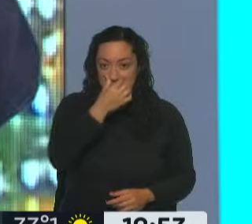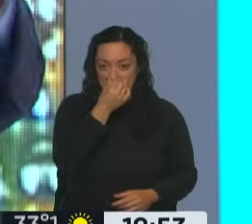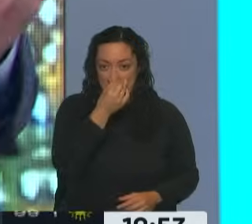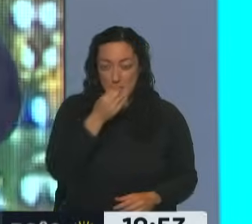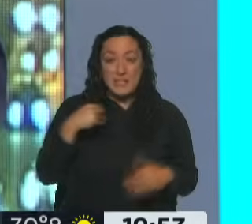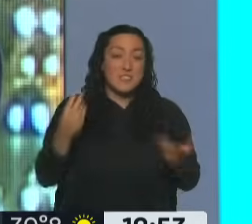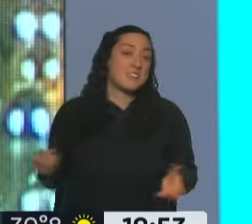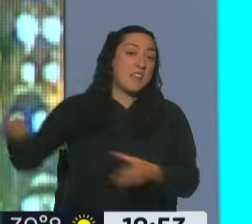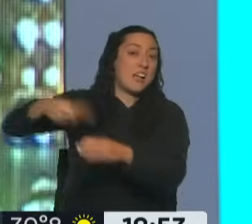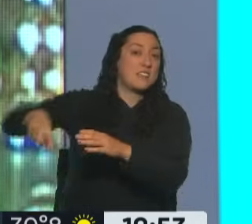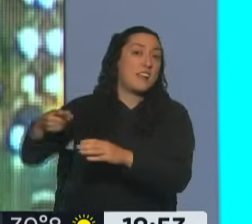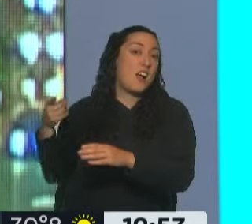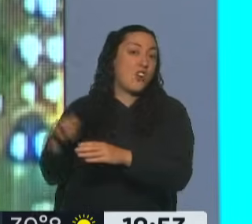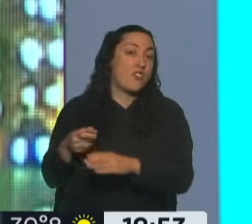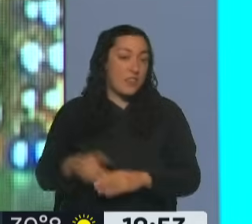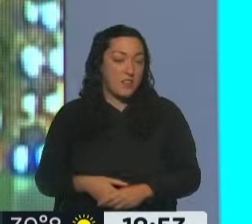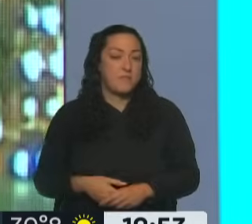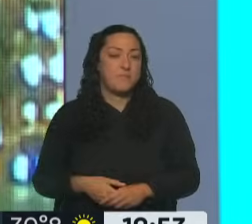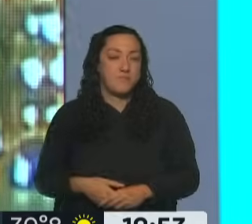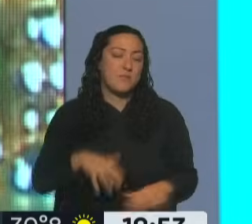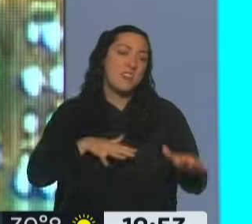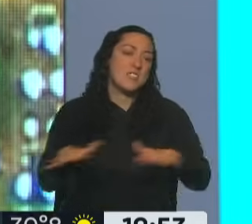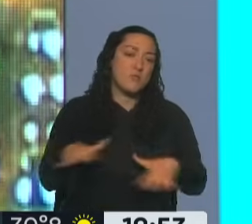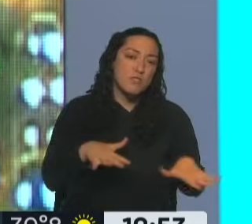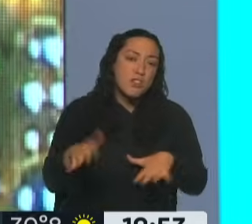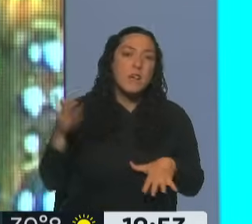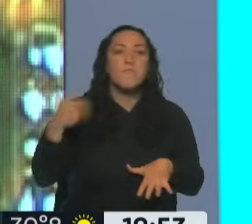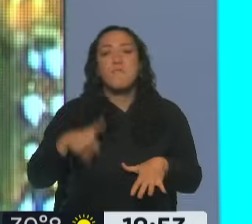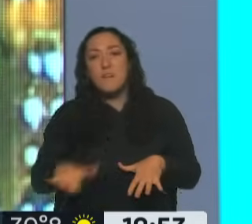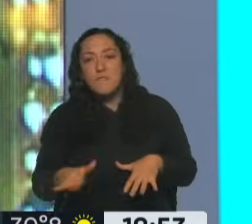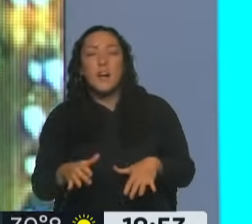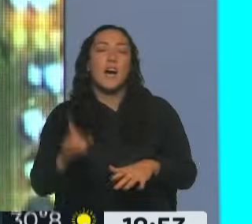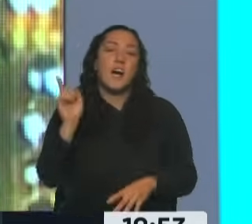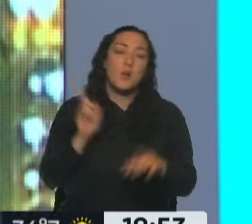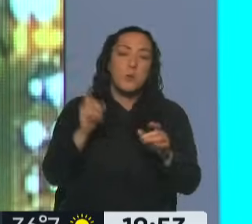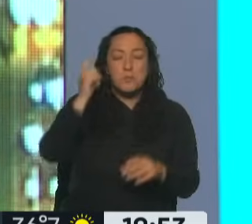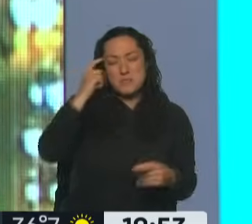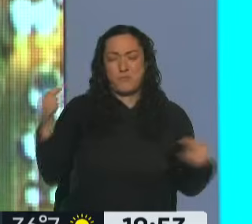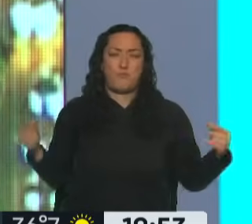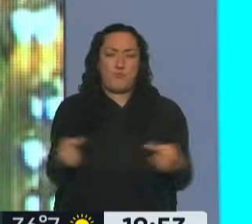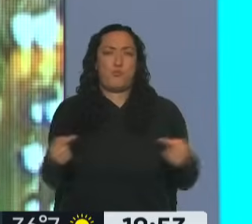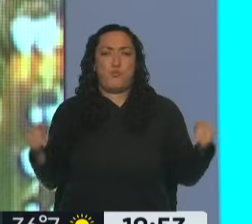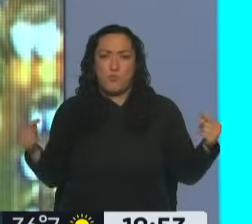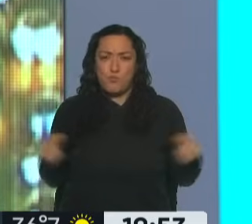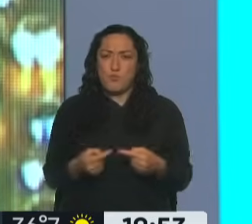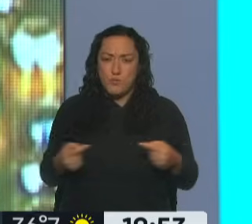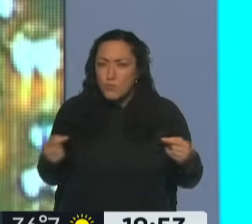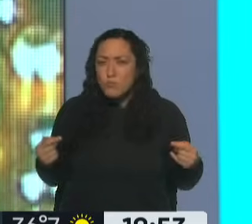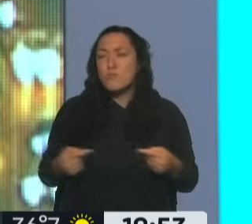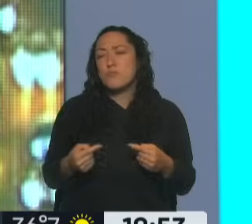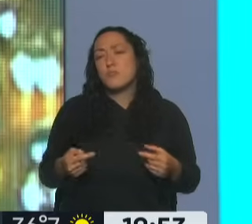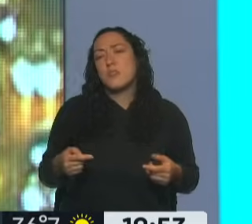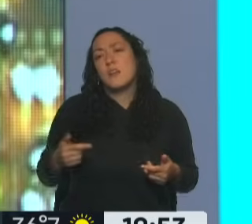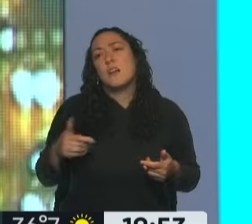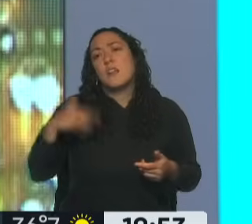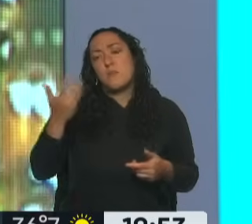la casta. Se van a dar situaciones que a uno le van a parecer contradictorias en el principio, pero